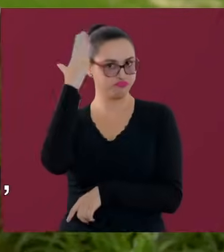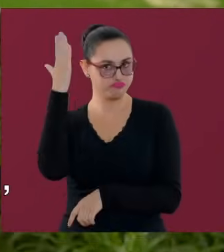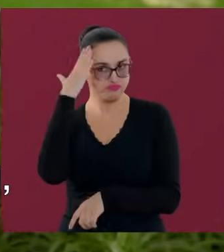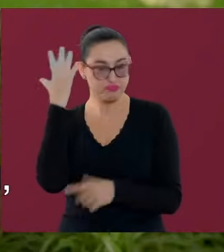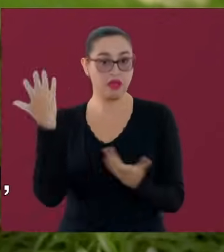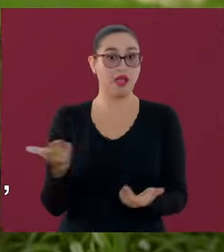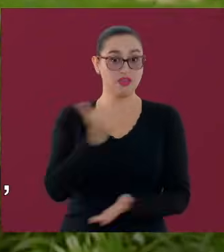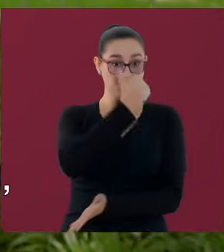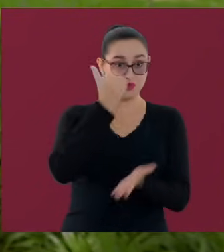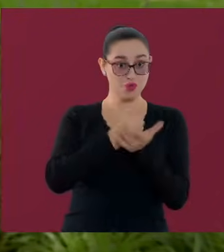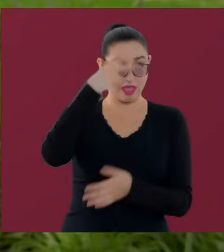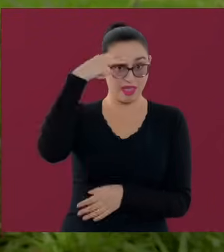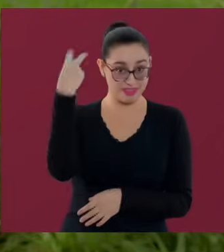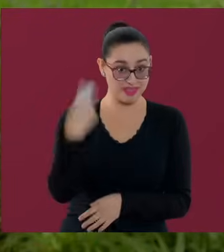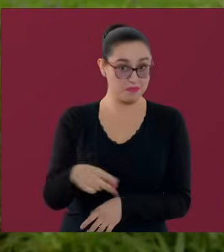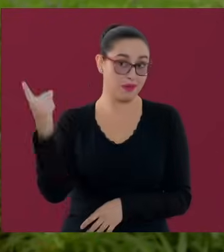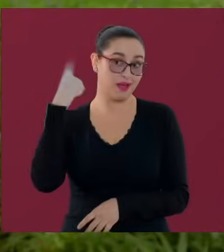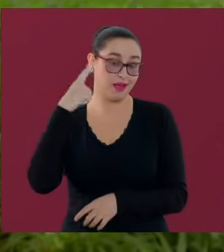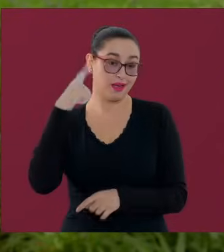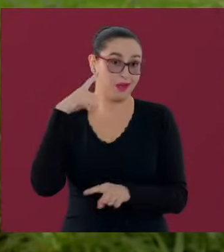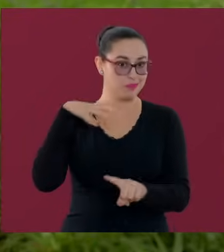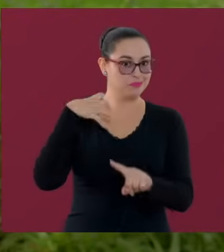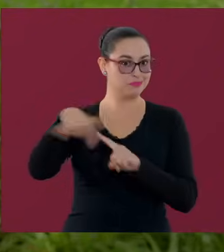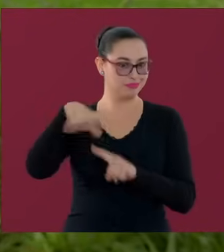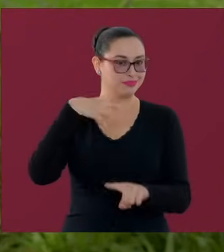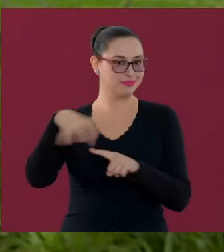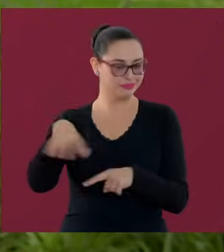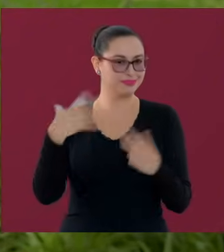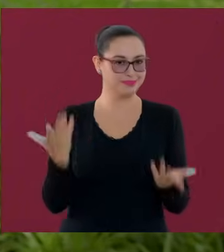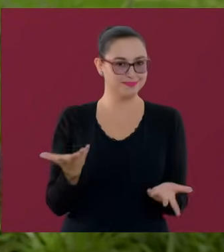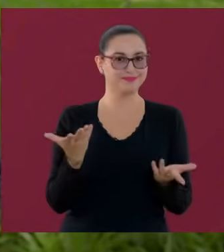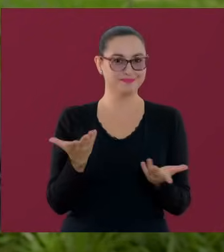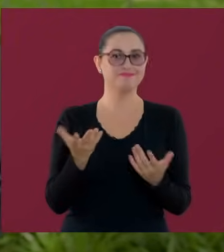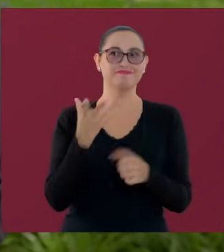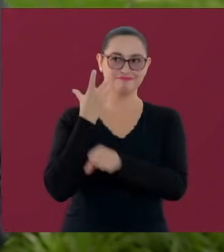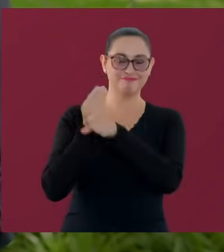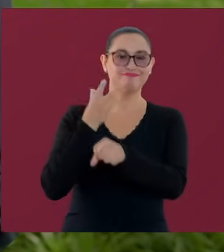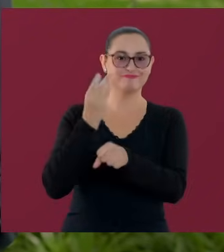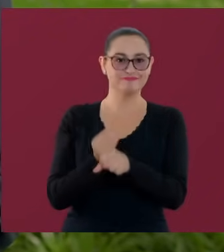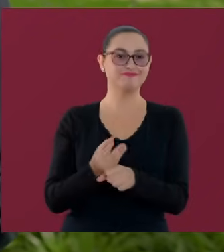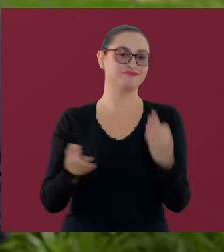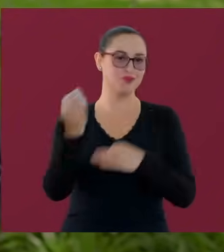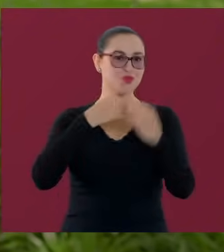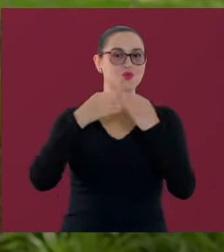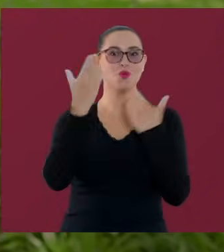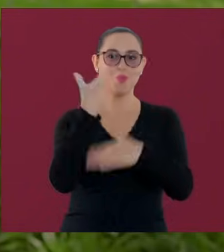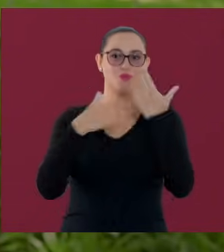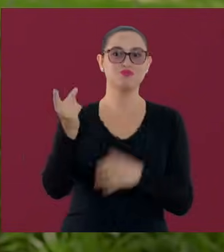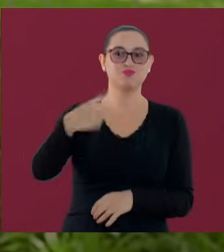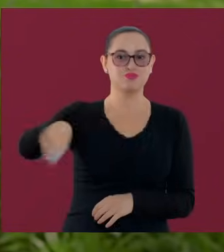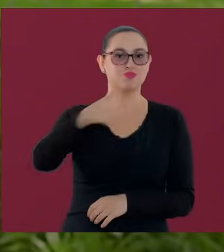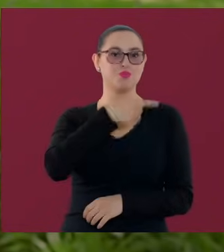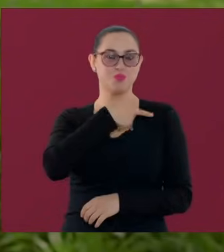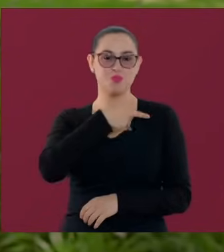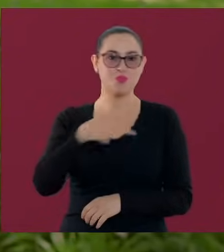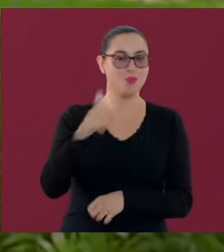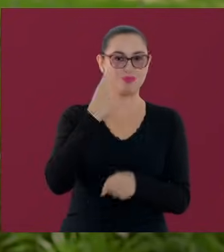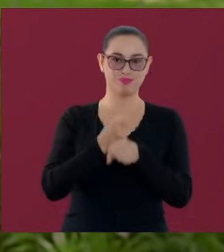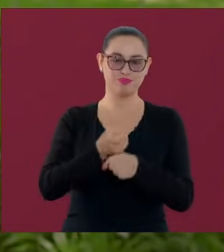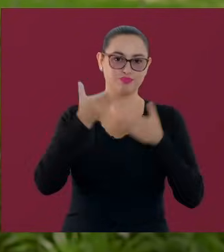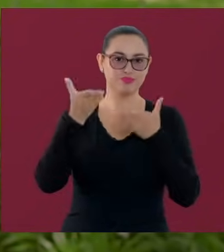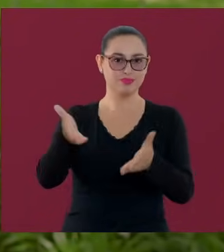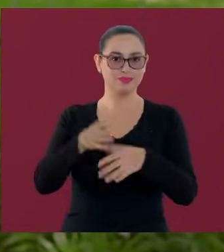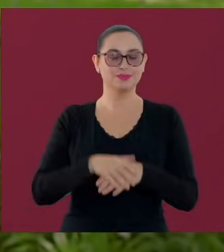Santo Domingo en San Cristóbal. Y escuchen las campanadas de la catedral, que también se rehabilitó por el bien de todos, primero